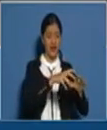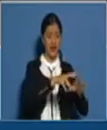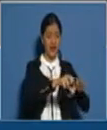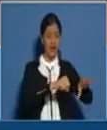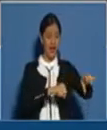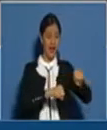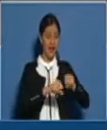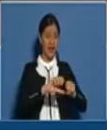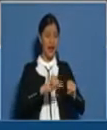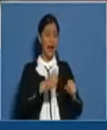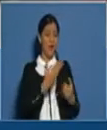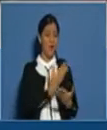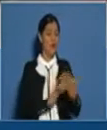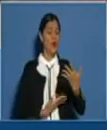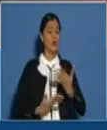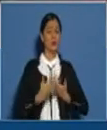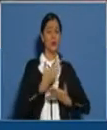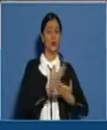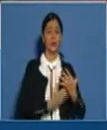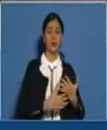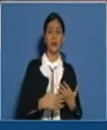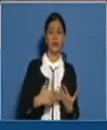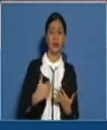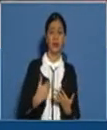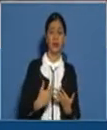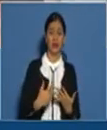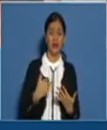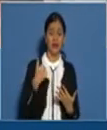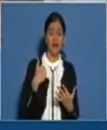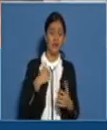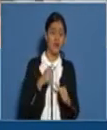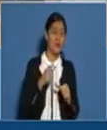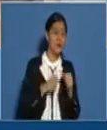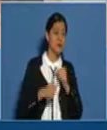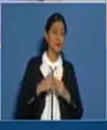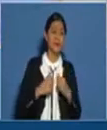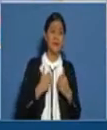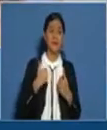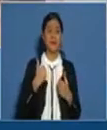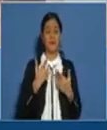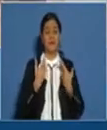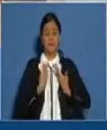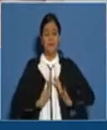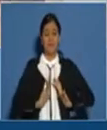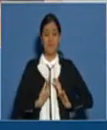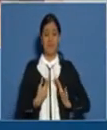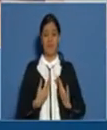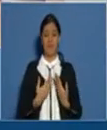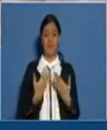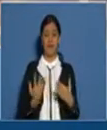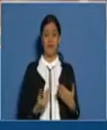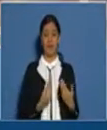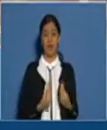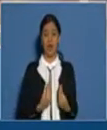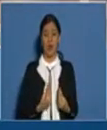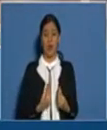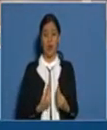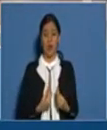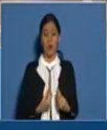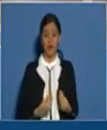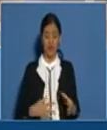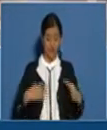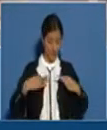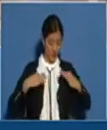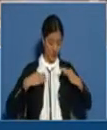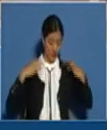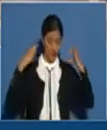protocolo, eso involucra mucho esfuerzo y cansancio. Tener cuando tienes que ponerte ese vestido